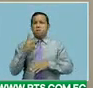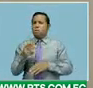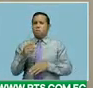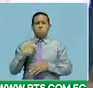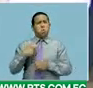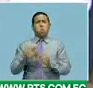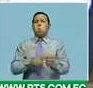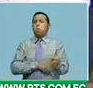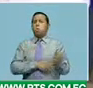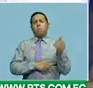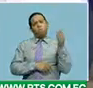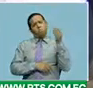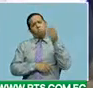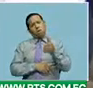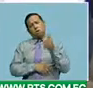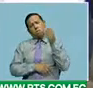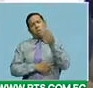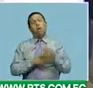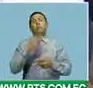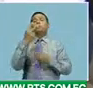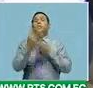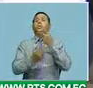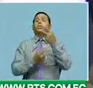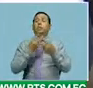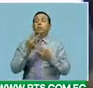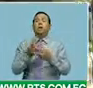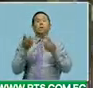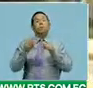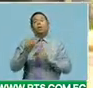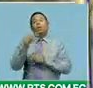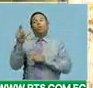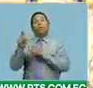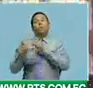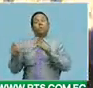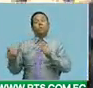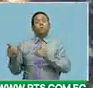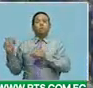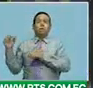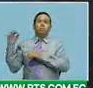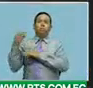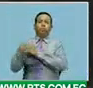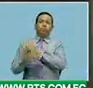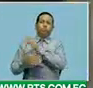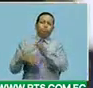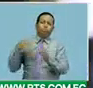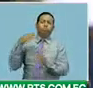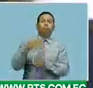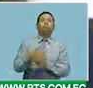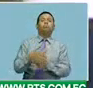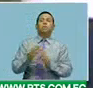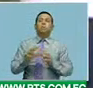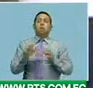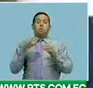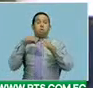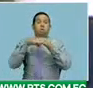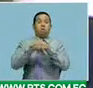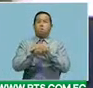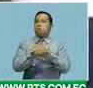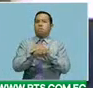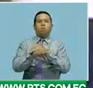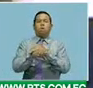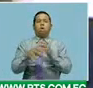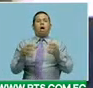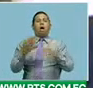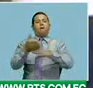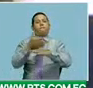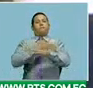amigo. Allí se sumaron otras personas que tampoco quisieron quedarse sin rendir esa plegaria a las almas de